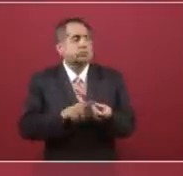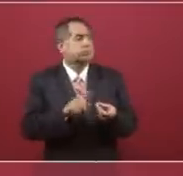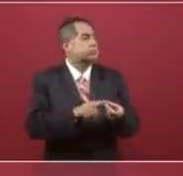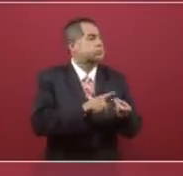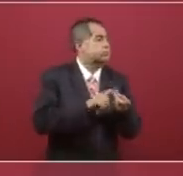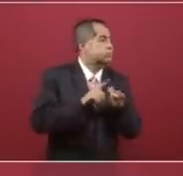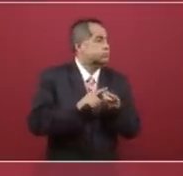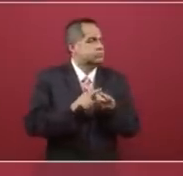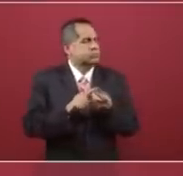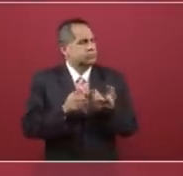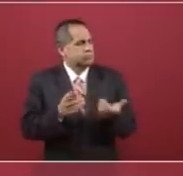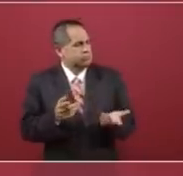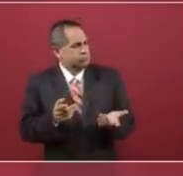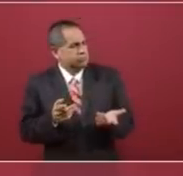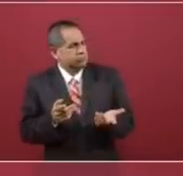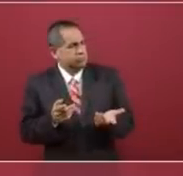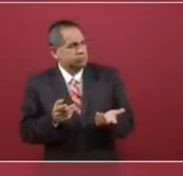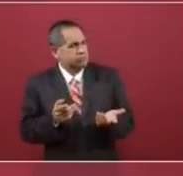era